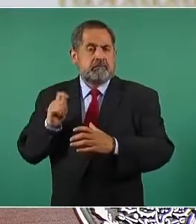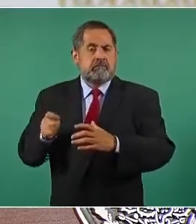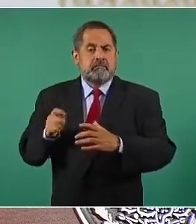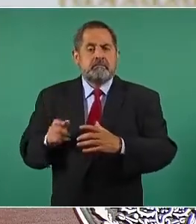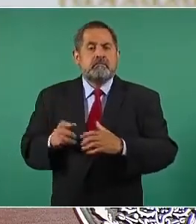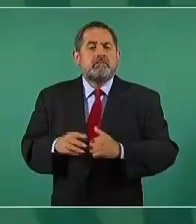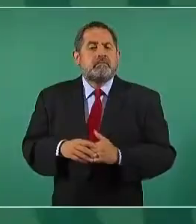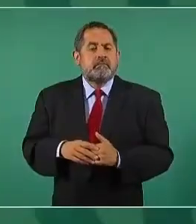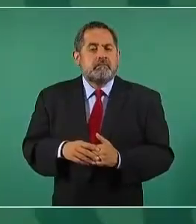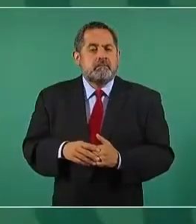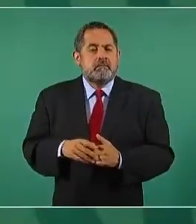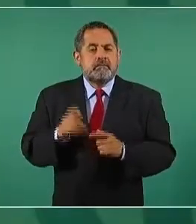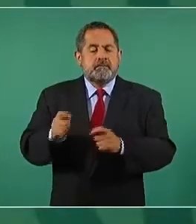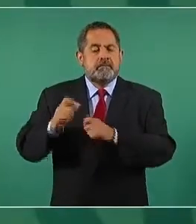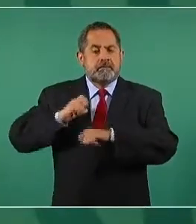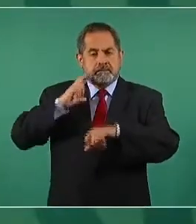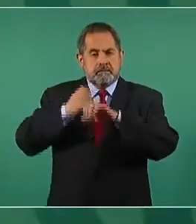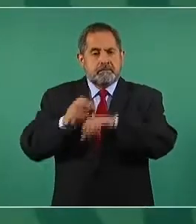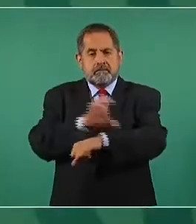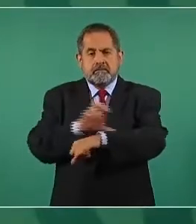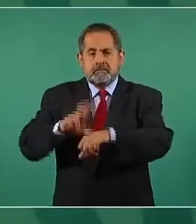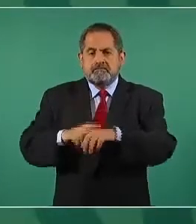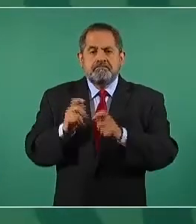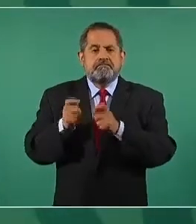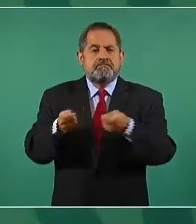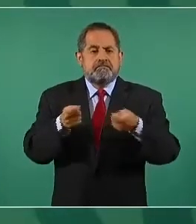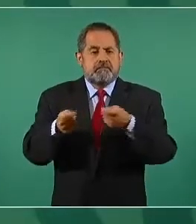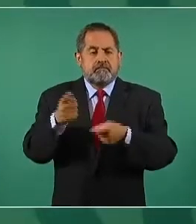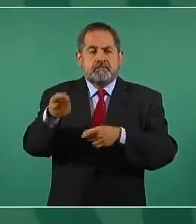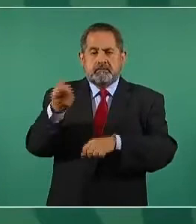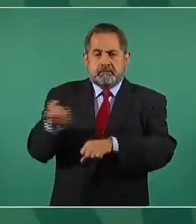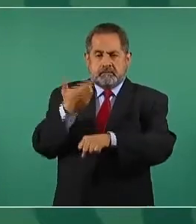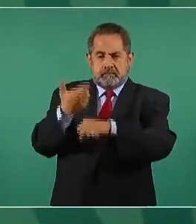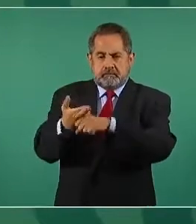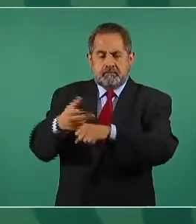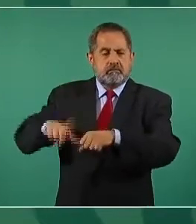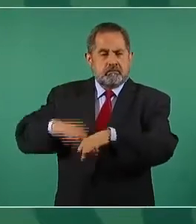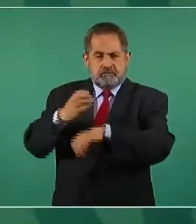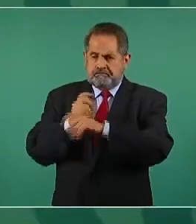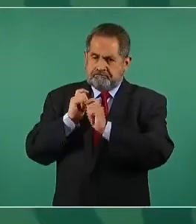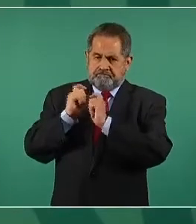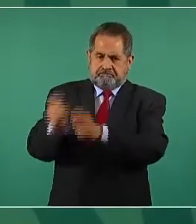los coordina el secretario de Gobernación,